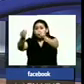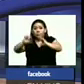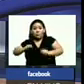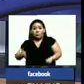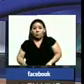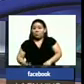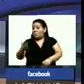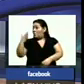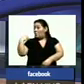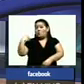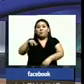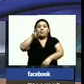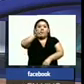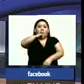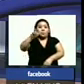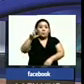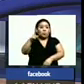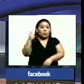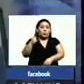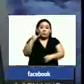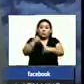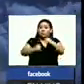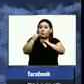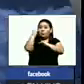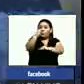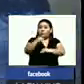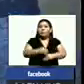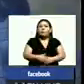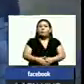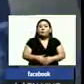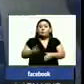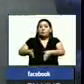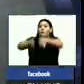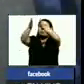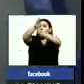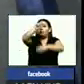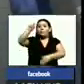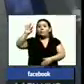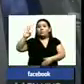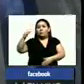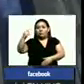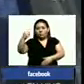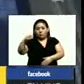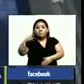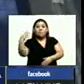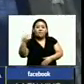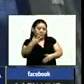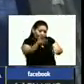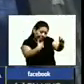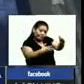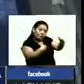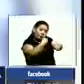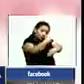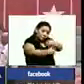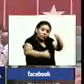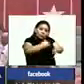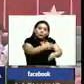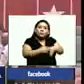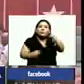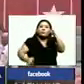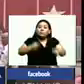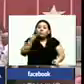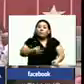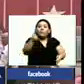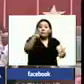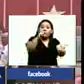venció el pasado 3 de julio. La Fiscalía General de la República deberá cobrar vía proceso judicial la deuda